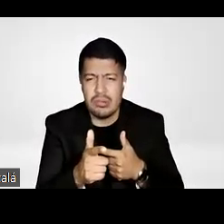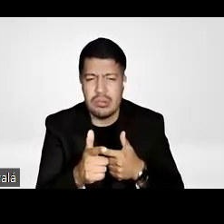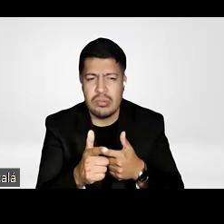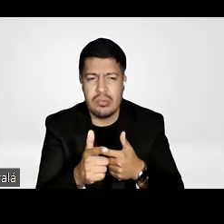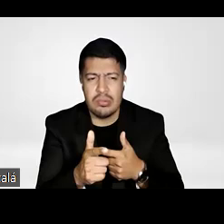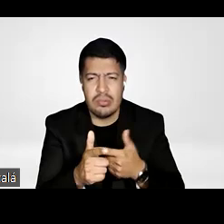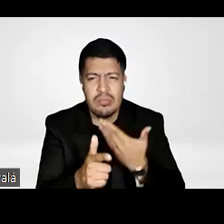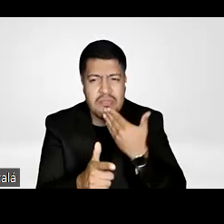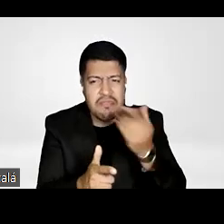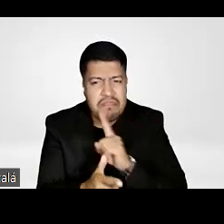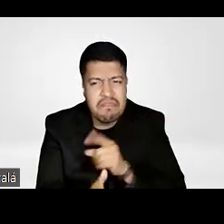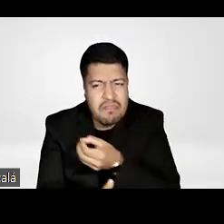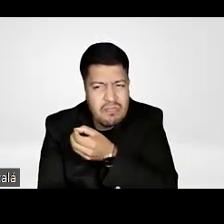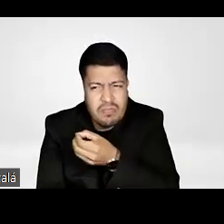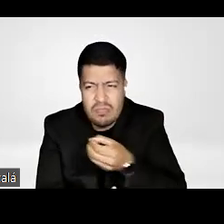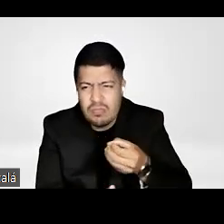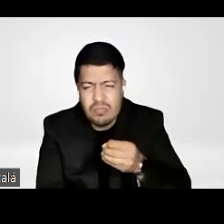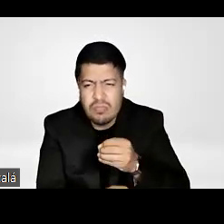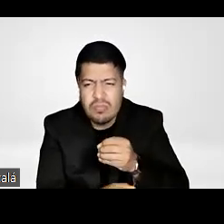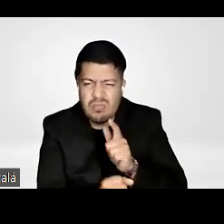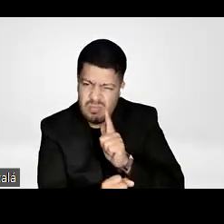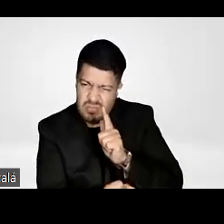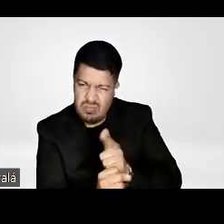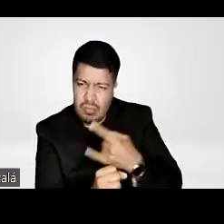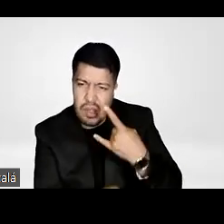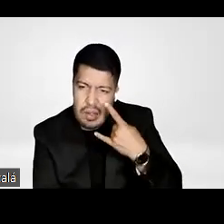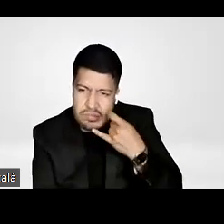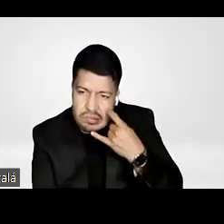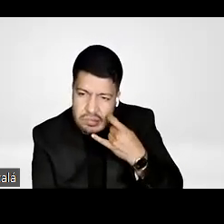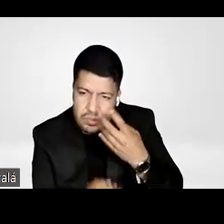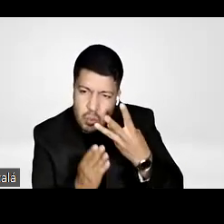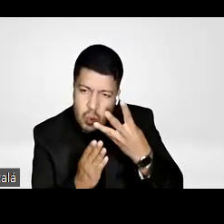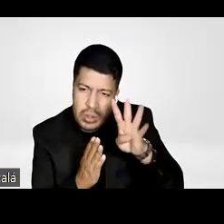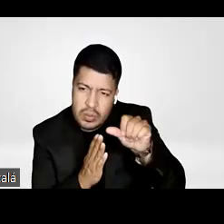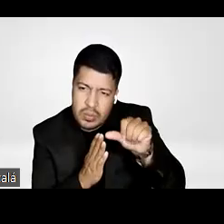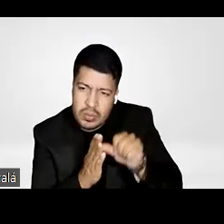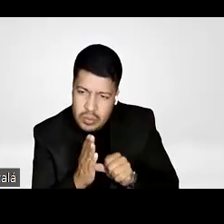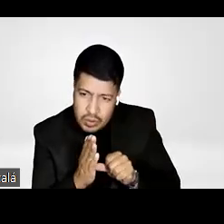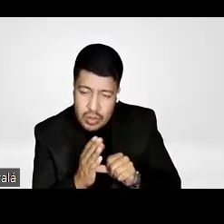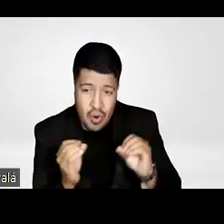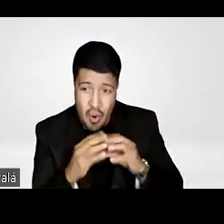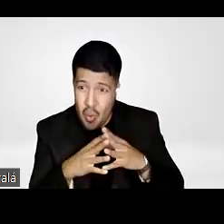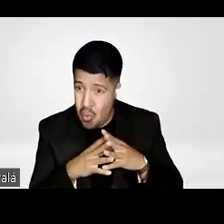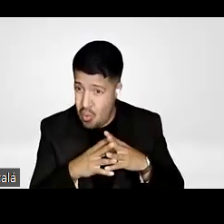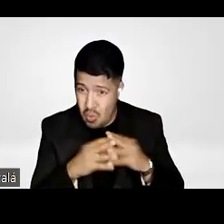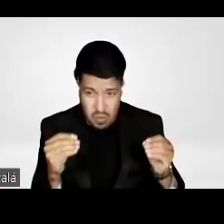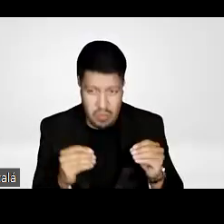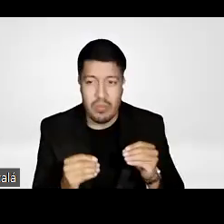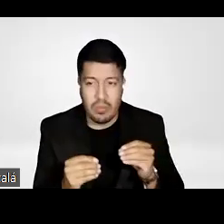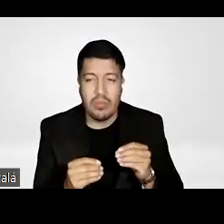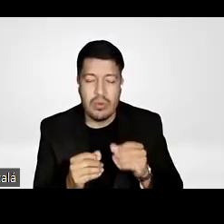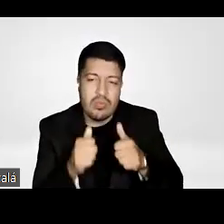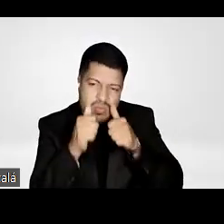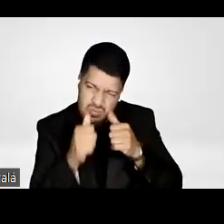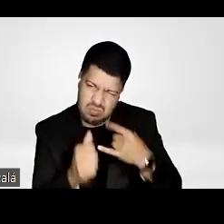está exaltado, debe de llamarnos la atención, y que aún los 4 meses un moro no haya desaparecido, también debe de llamarnos la atención. Lo mismo